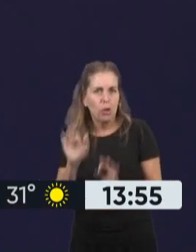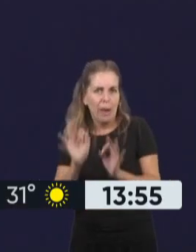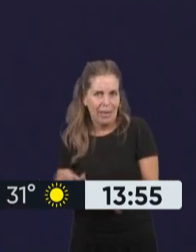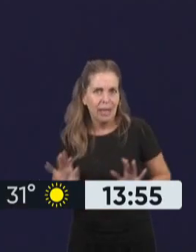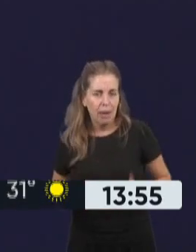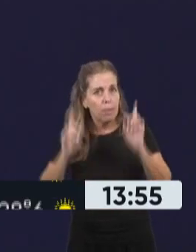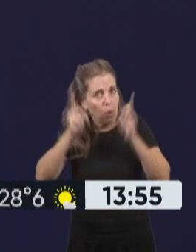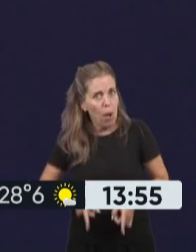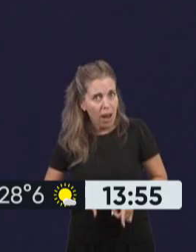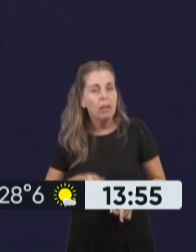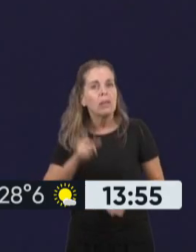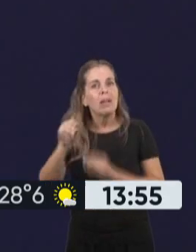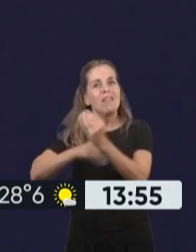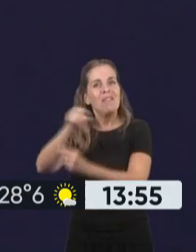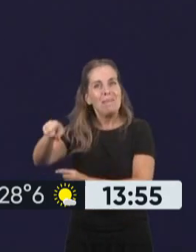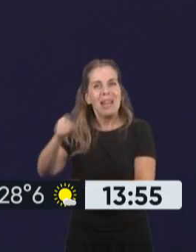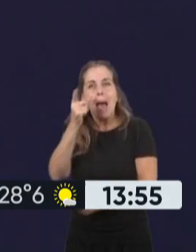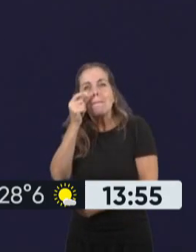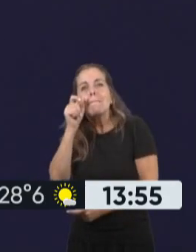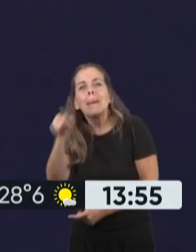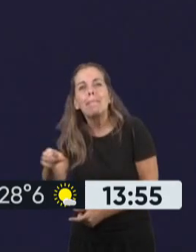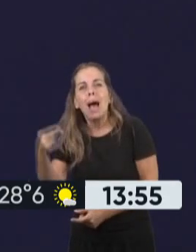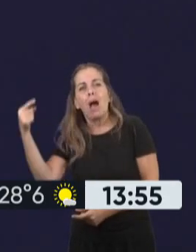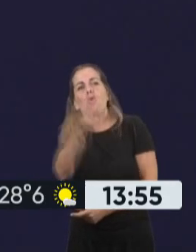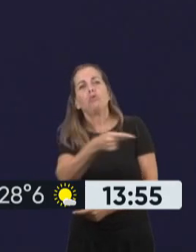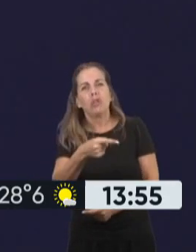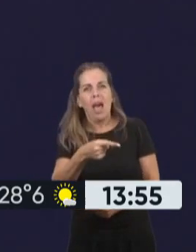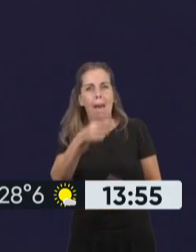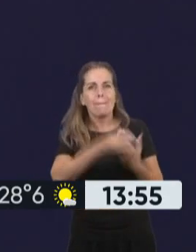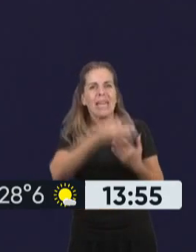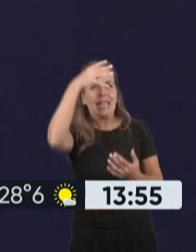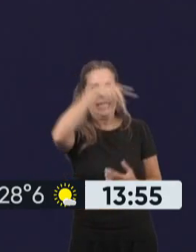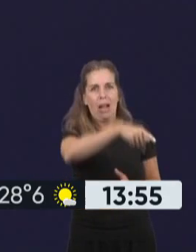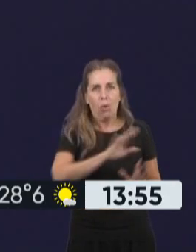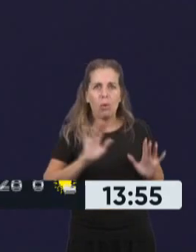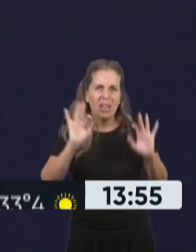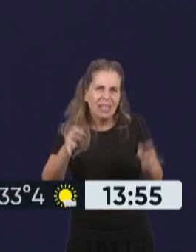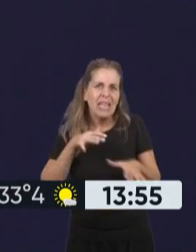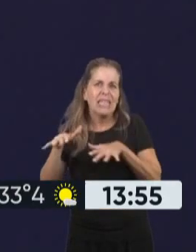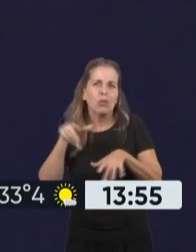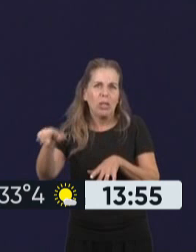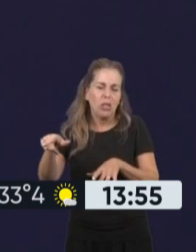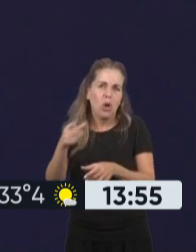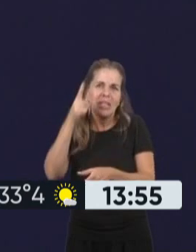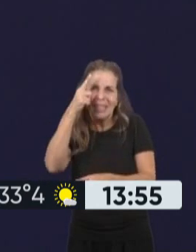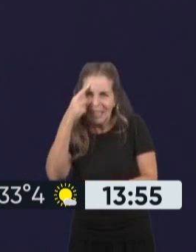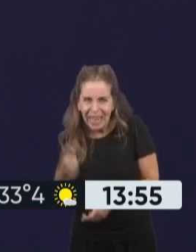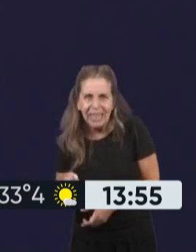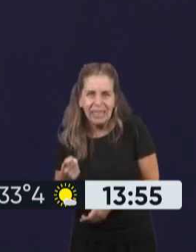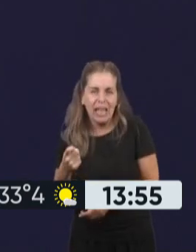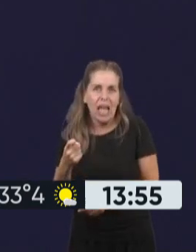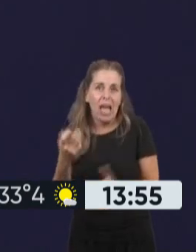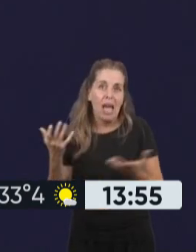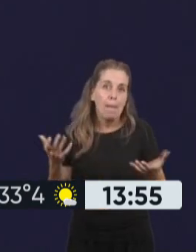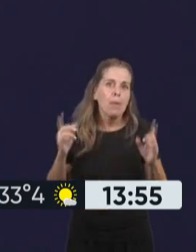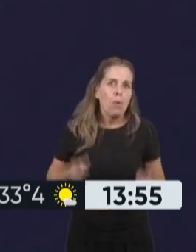quita que efectivamente no es, digamos, ante la situación dramática que están viviendo y ante la reacción del padre, no nos